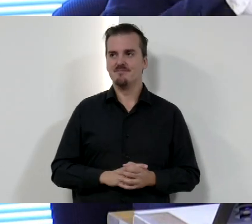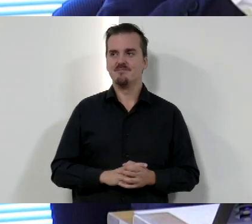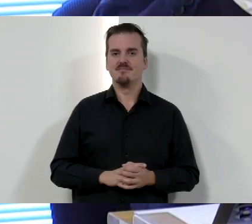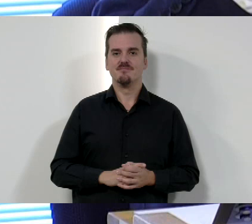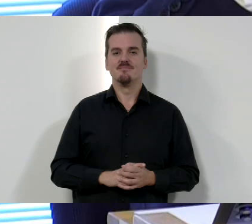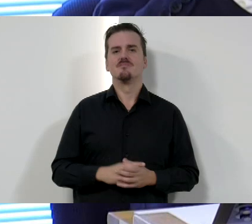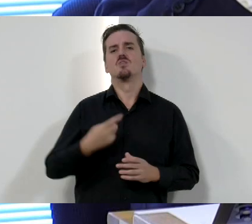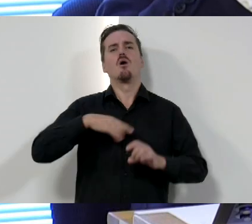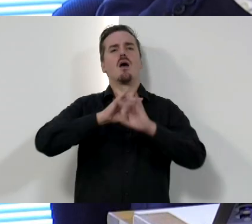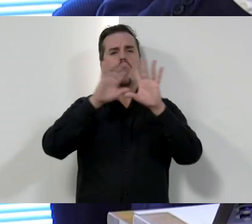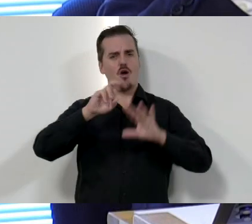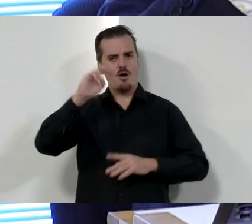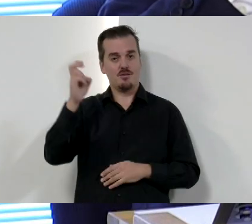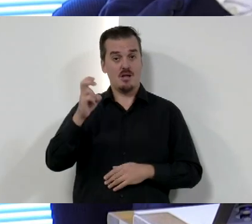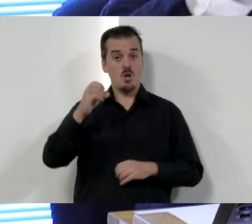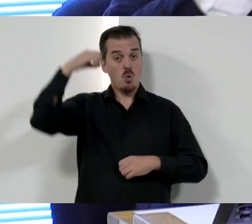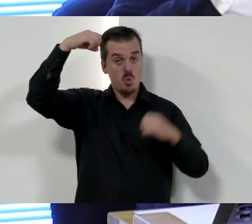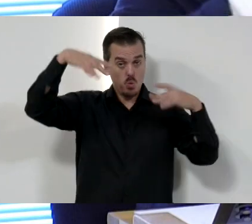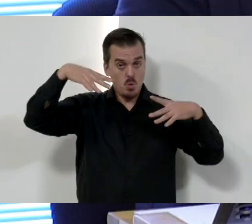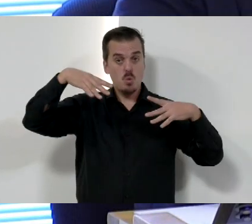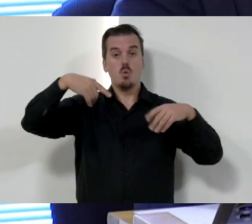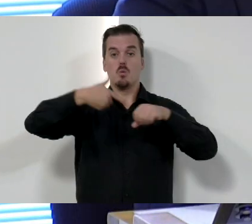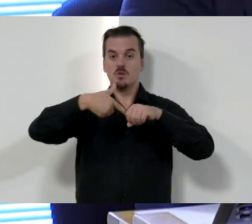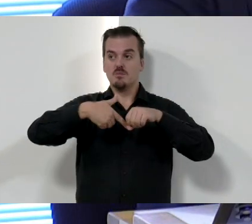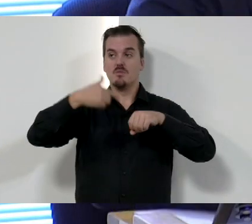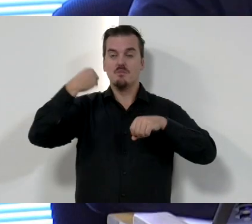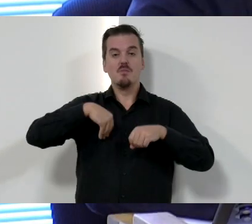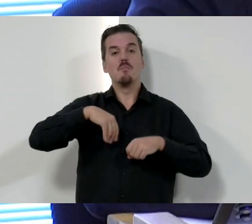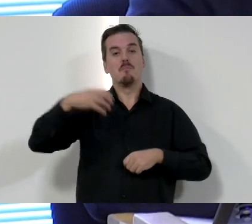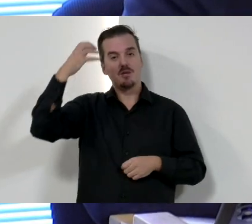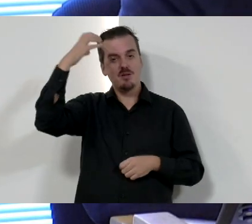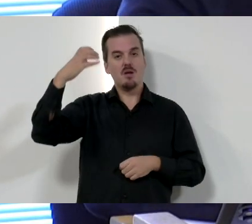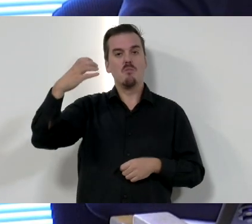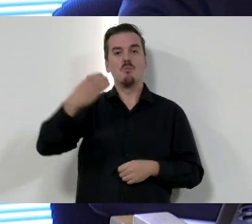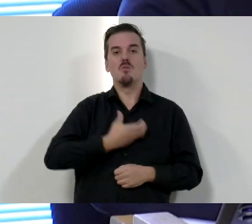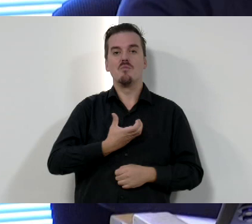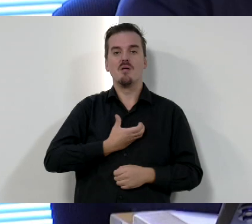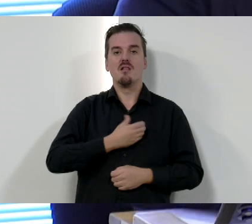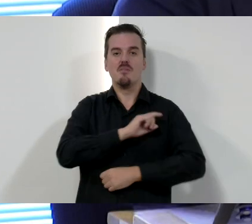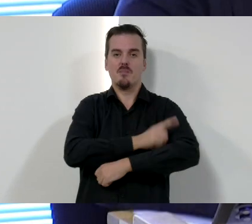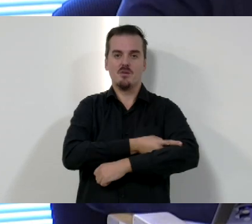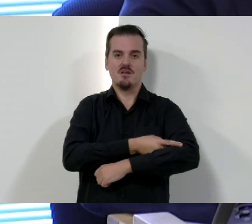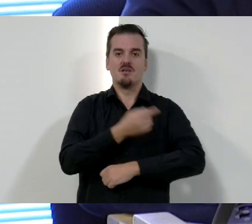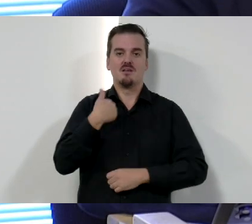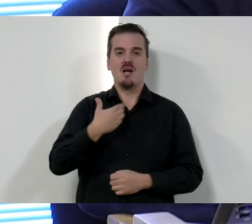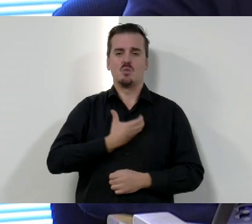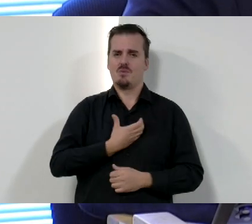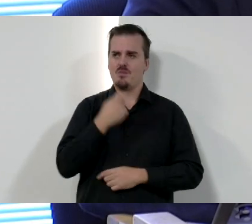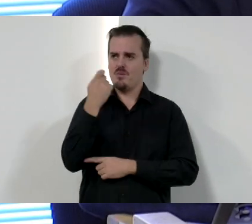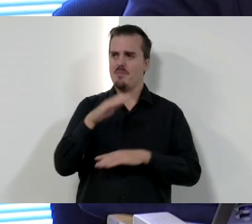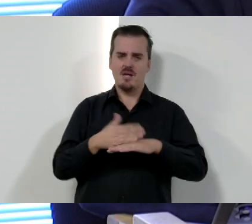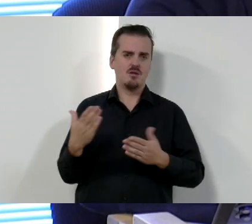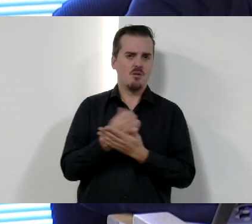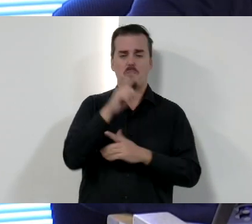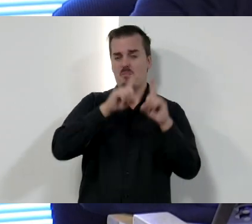cosa clara, que la luz y el combustible al Patronato Municipal de Deportes, y según nos ha dicho el señor Clavero, para todo el Ayuntamiento de Ciudad Real, no supone ningún problema. No supone